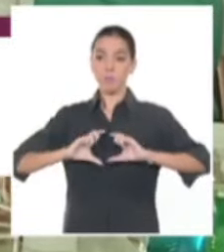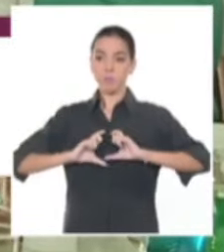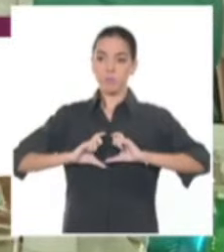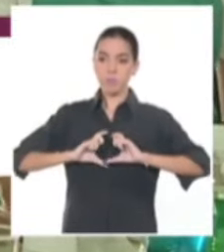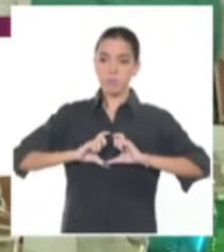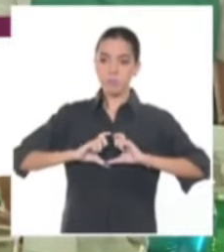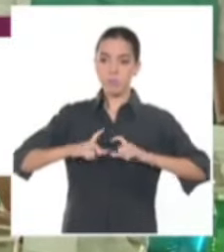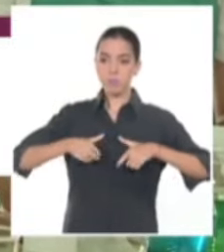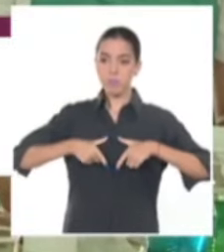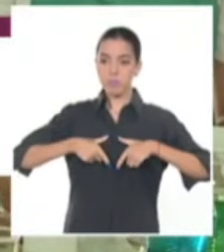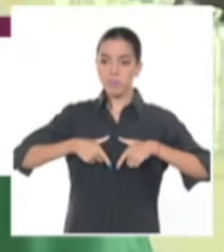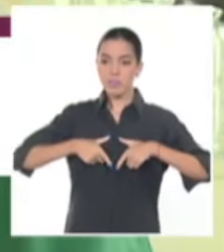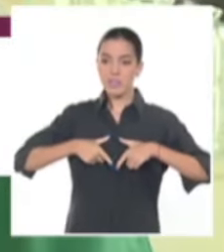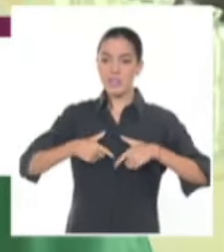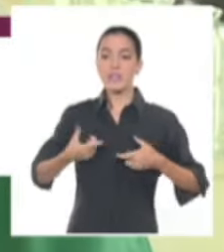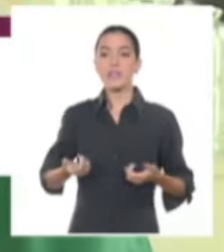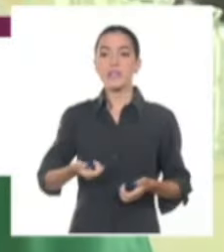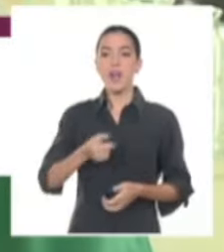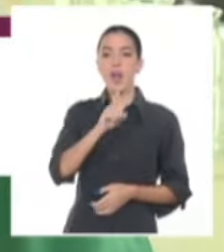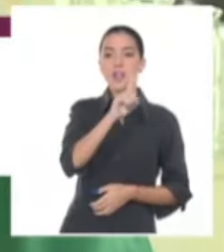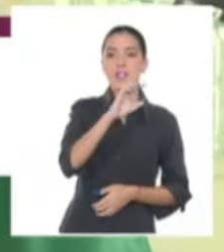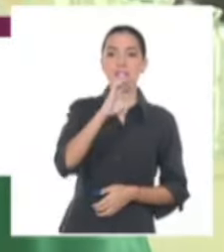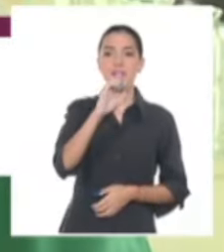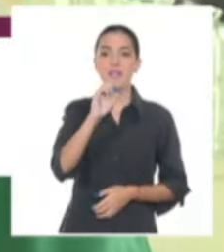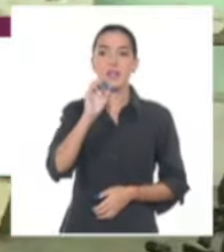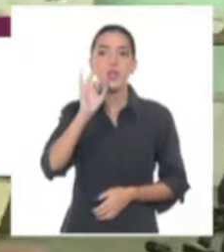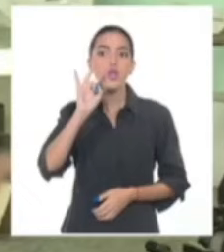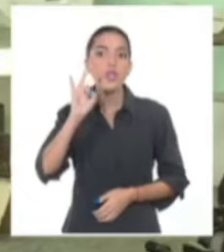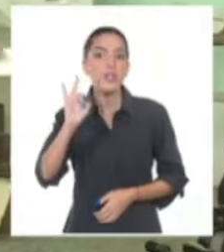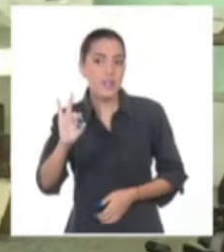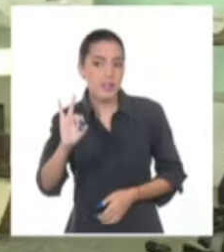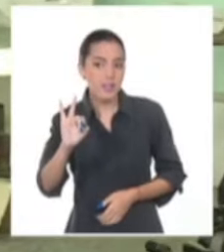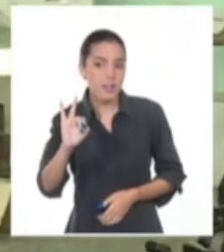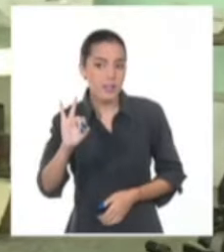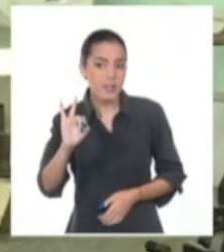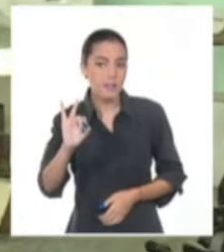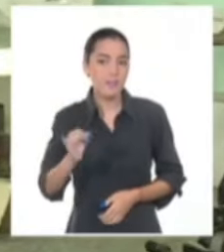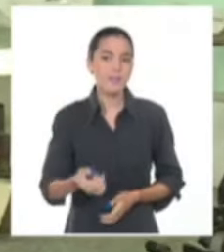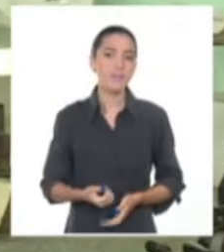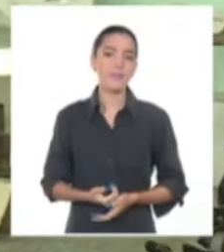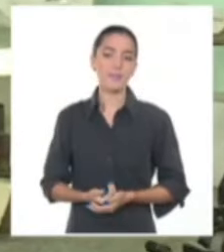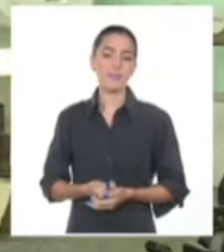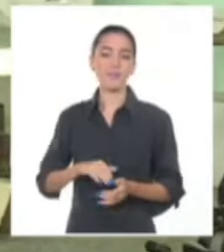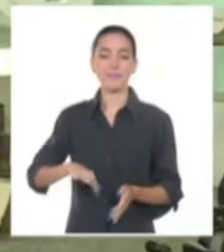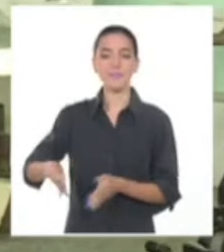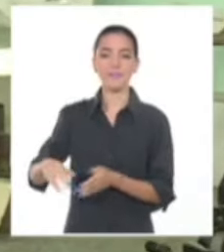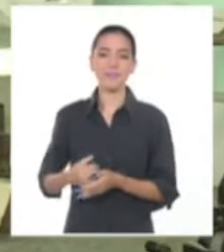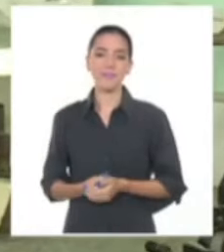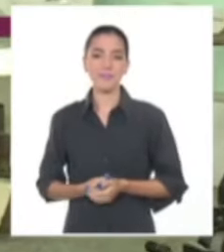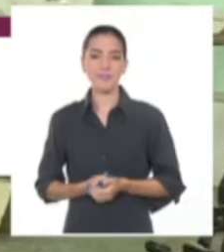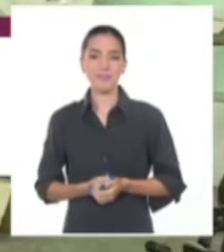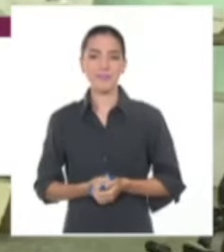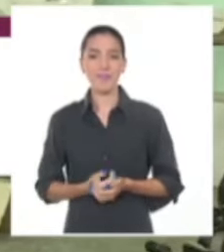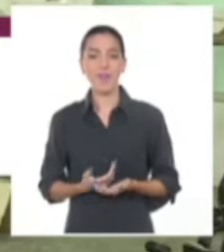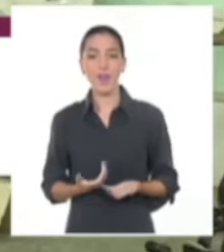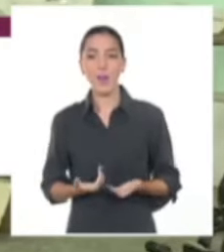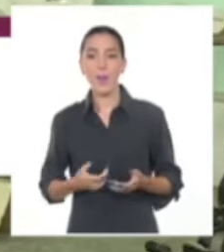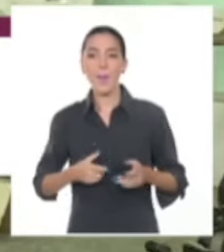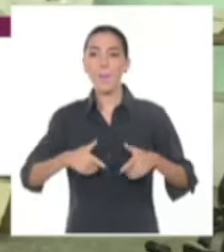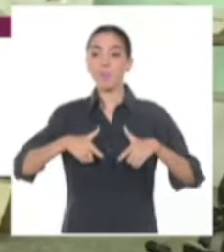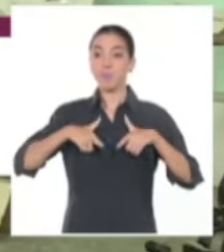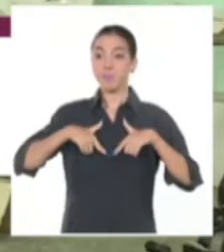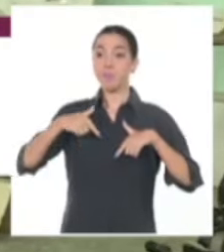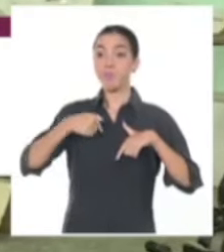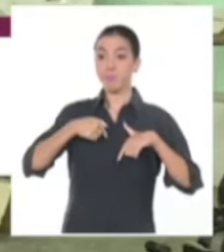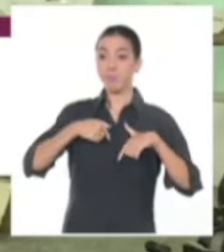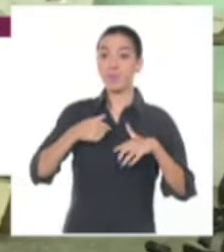medallas internacionales. Es un equipo de alumnos fantástico. Tuve la oportunidad de alcanzar medalla de oro en el concurso provincial de